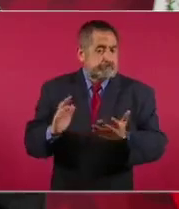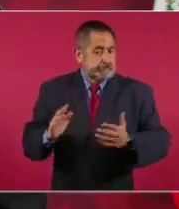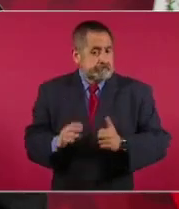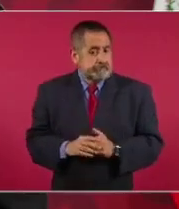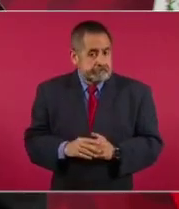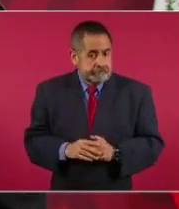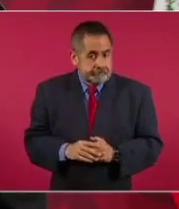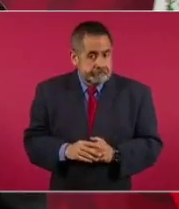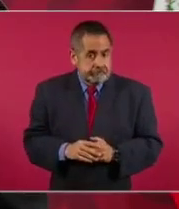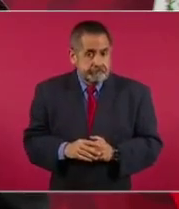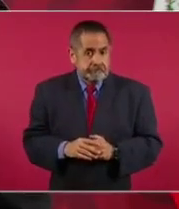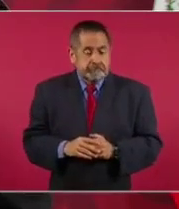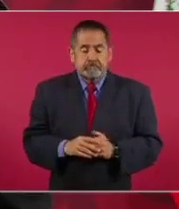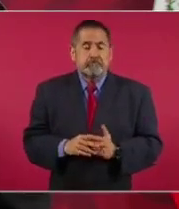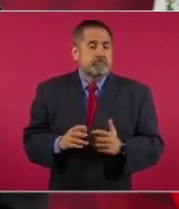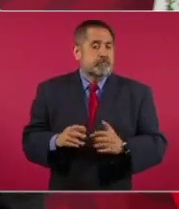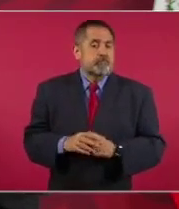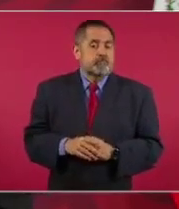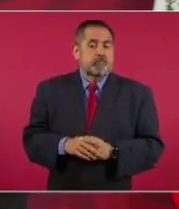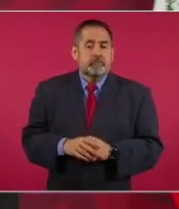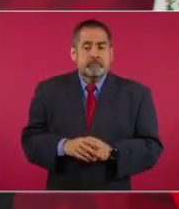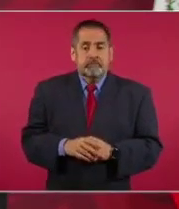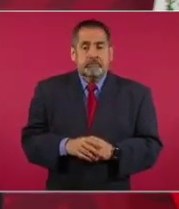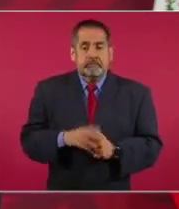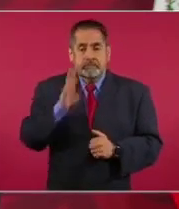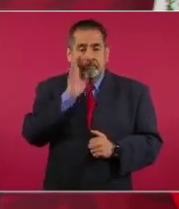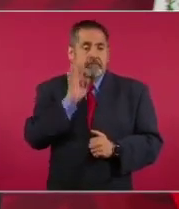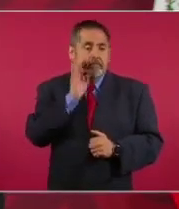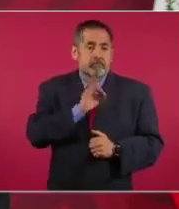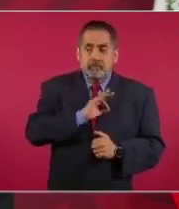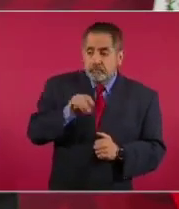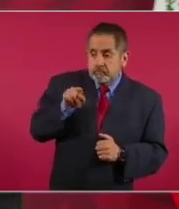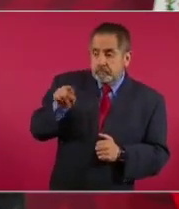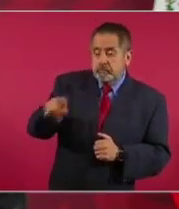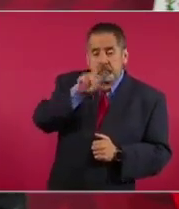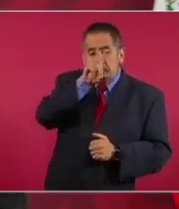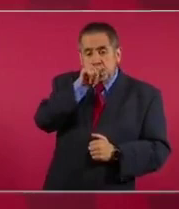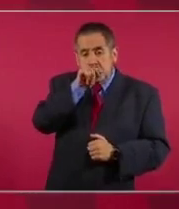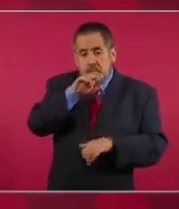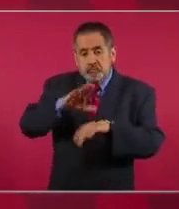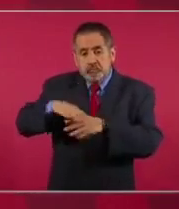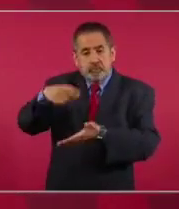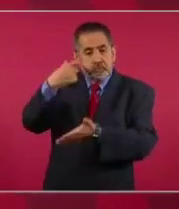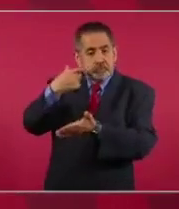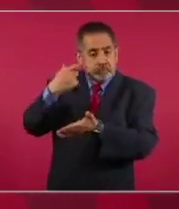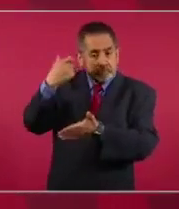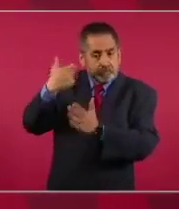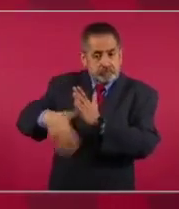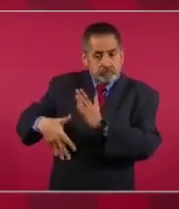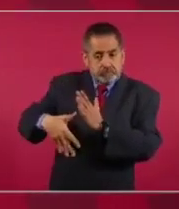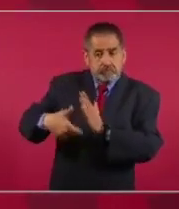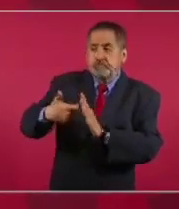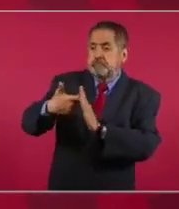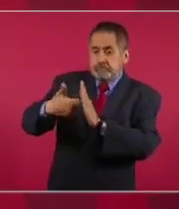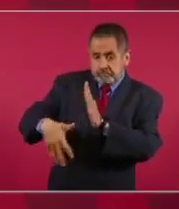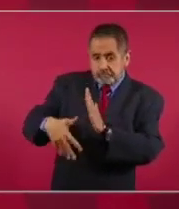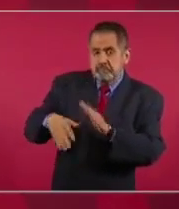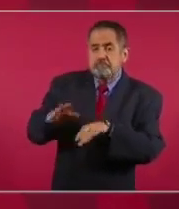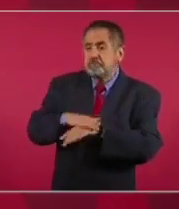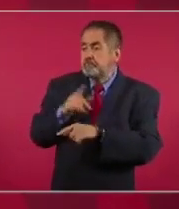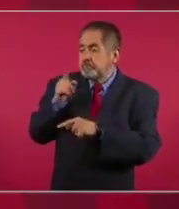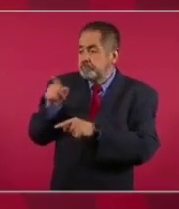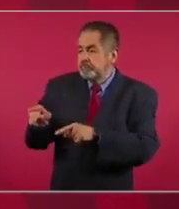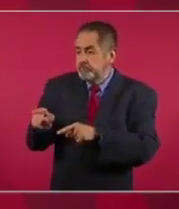si podemos conseguir el pollo más barato para que